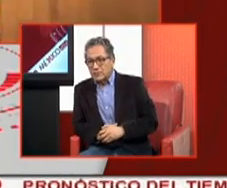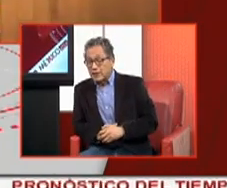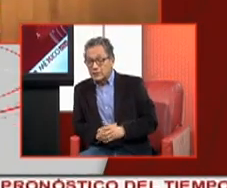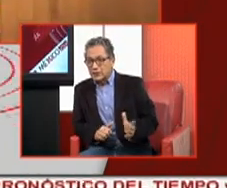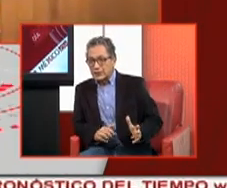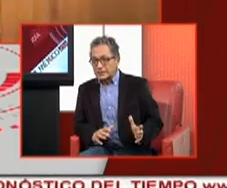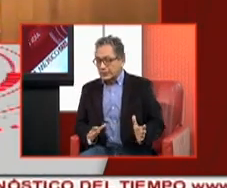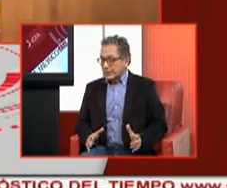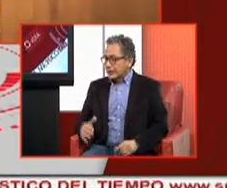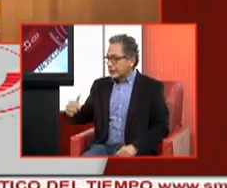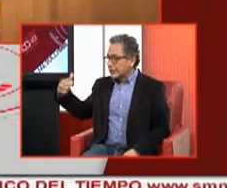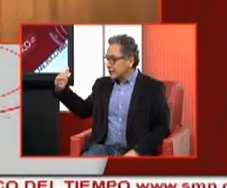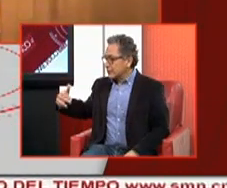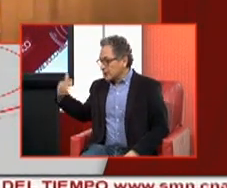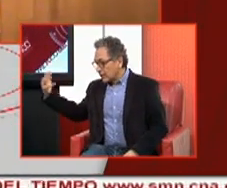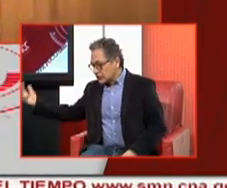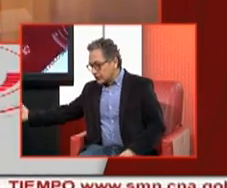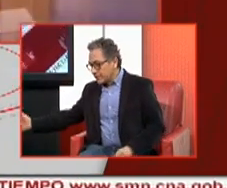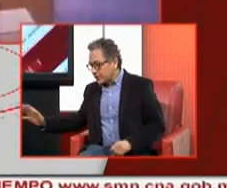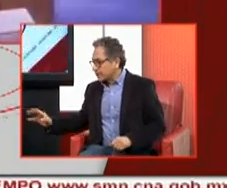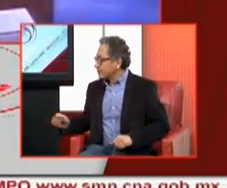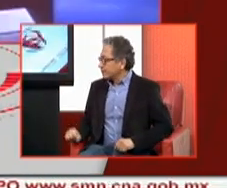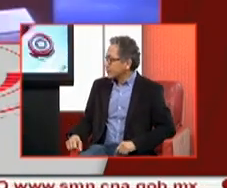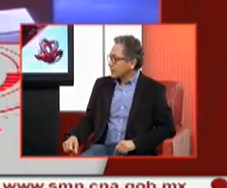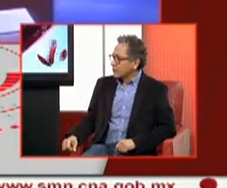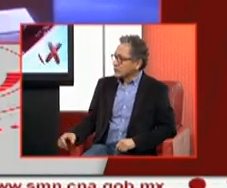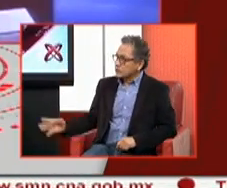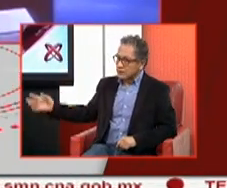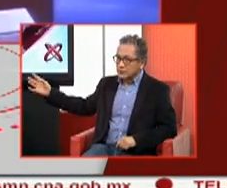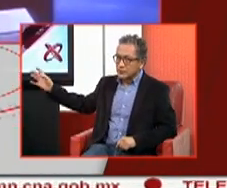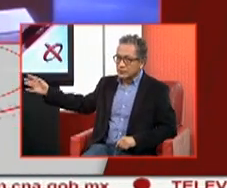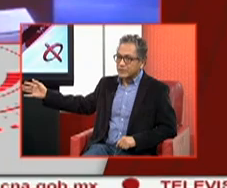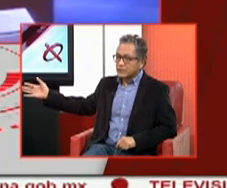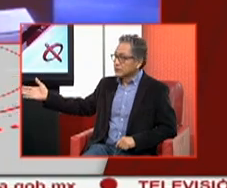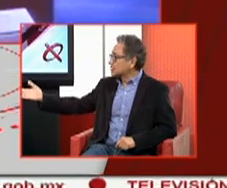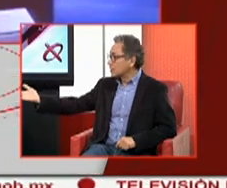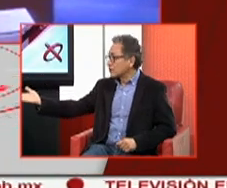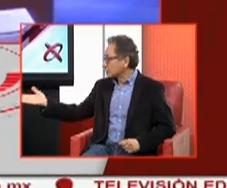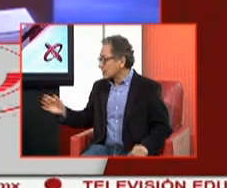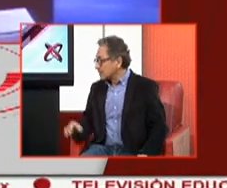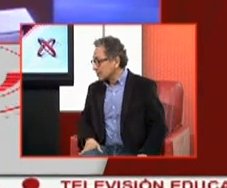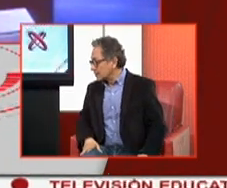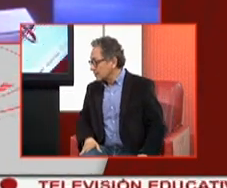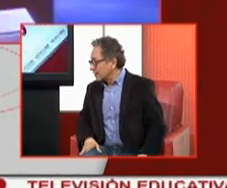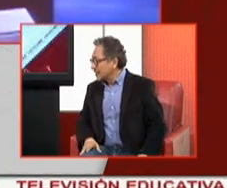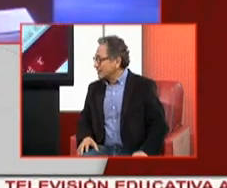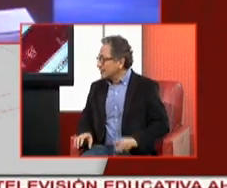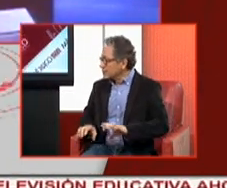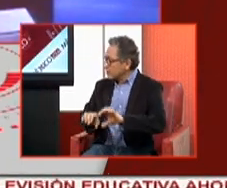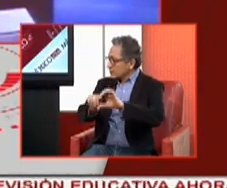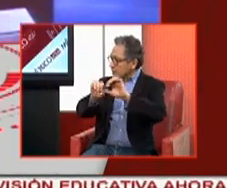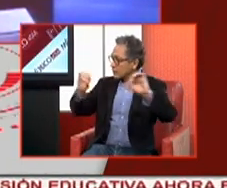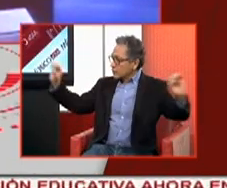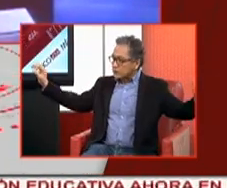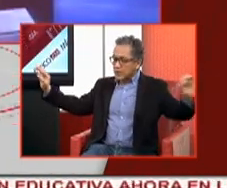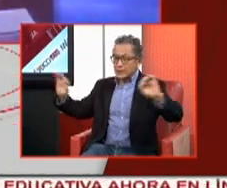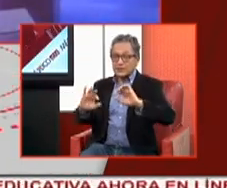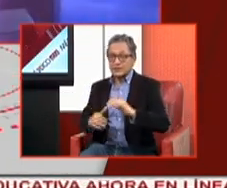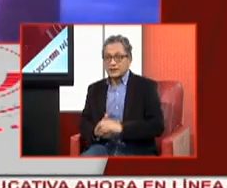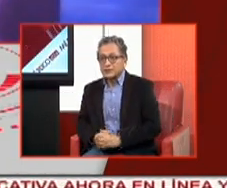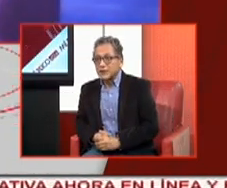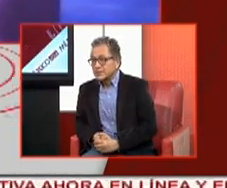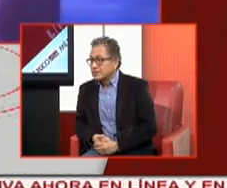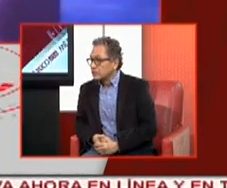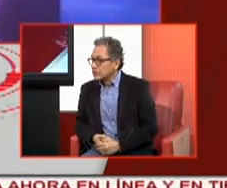calle de Guatemala, en una casa, y la otra parte, digamos, el otro basamento está en lo que es la catedral. Y en medio estaban